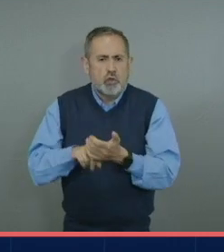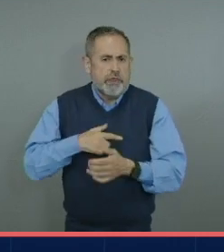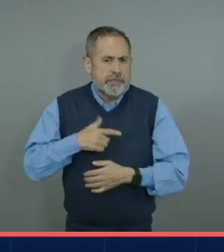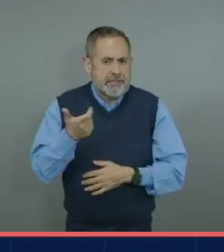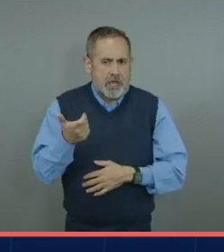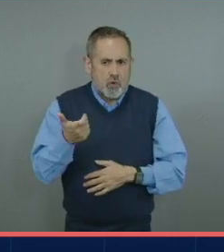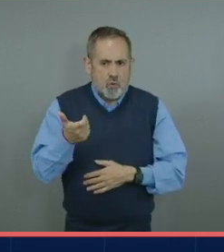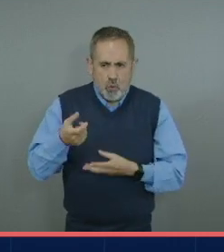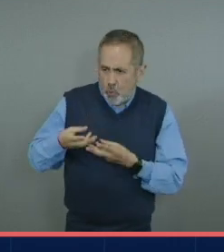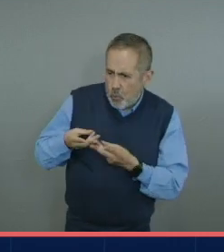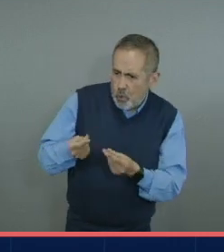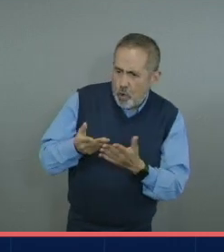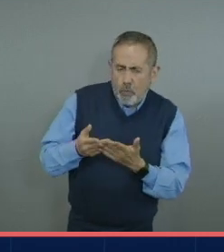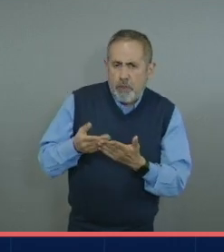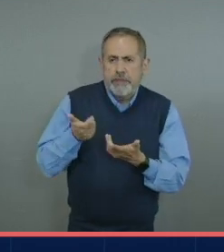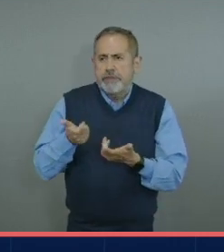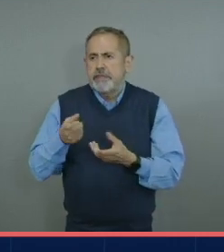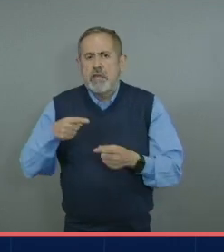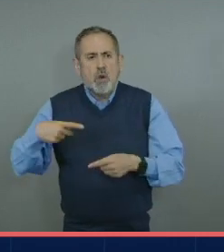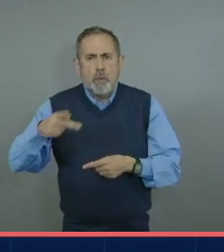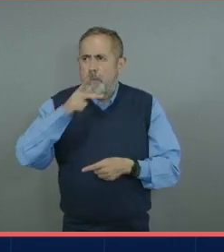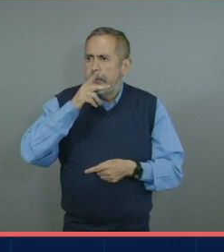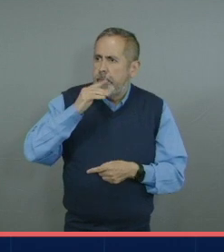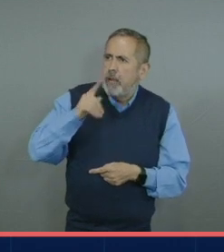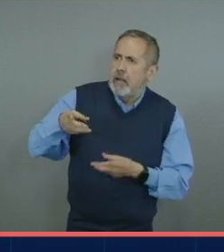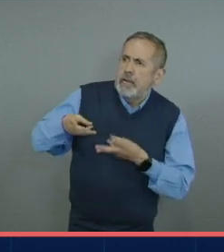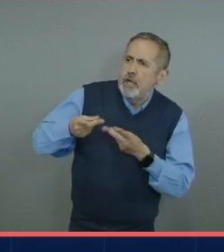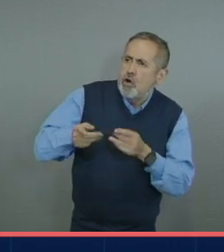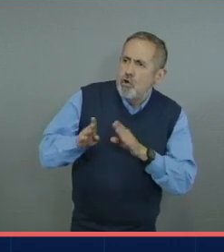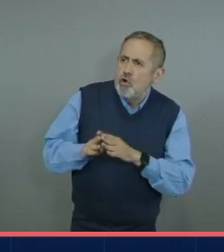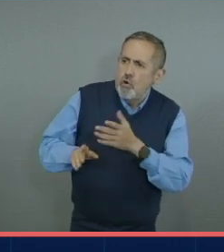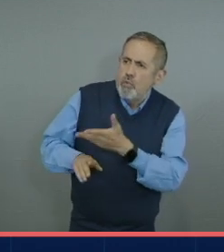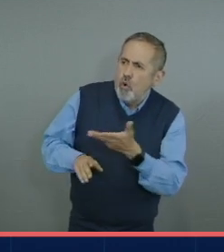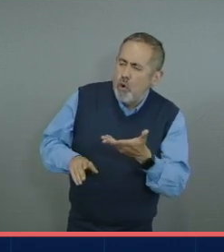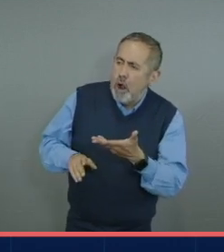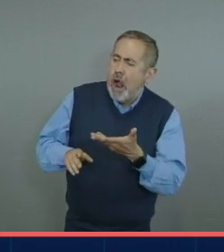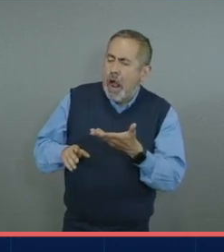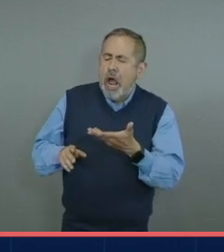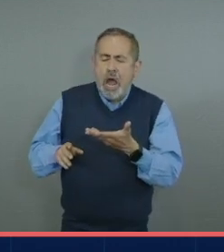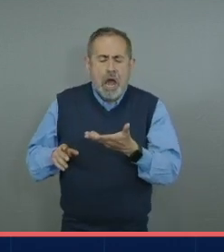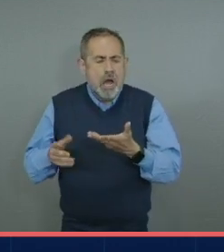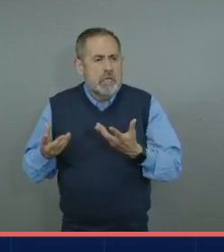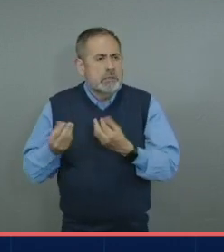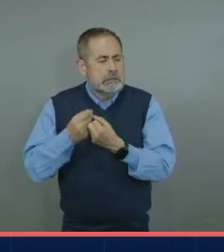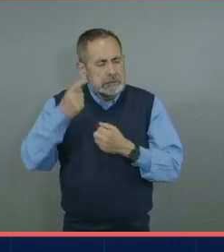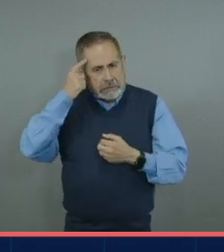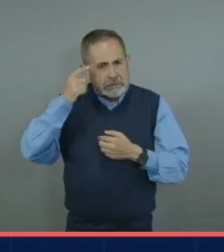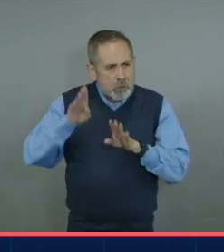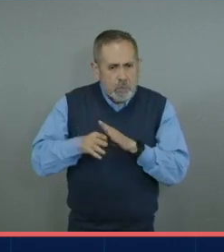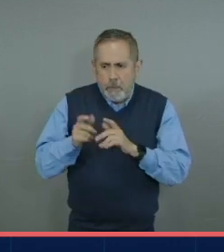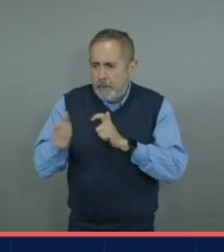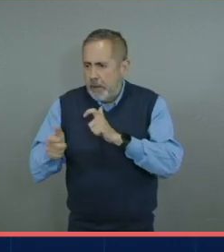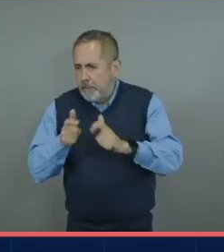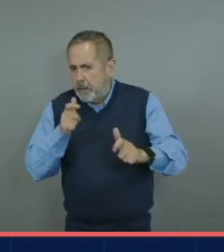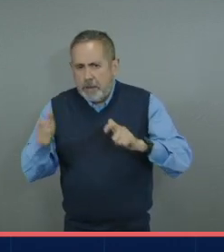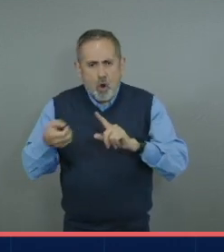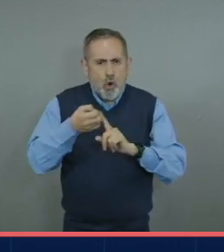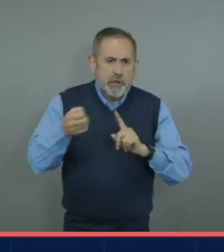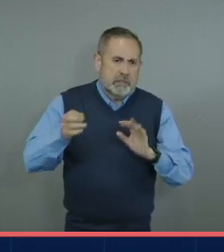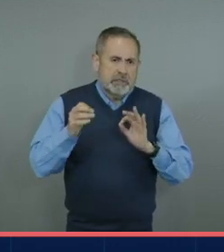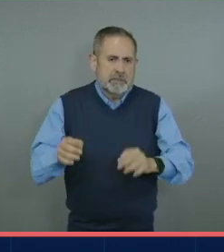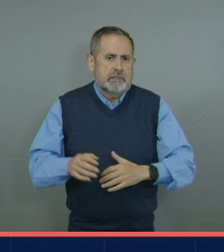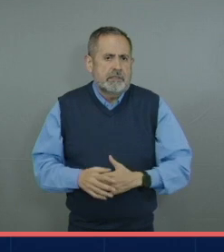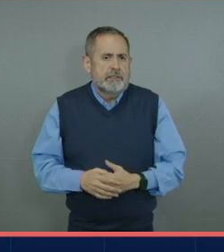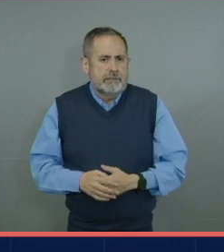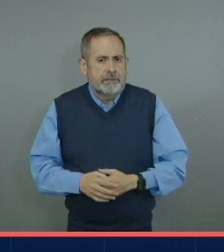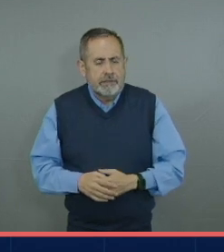dinero, no solamente el de ustedes, el de papá y el de mamá, que también los acompañan siempre en casa. Y así,